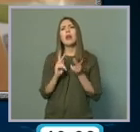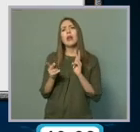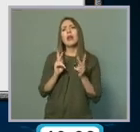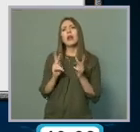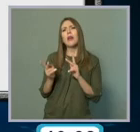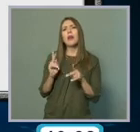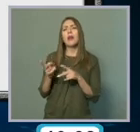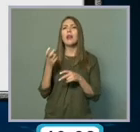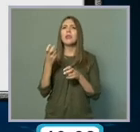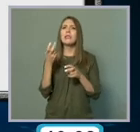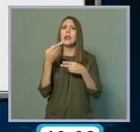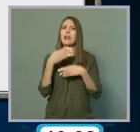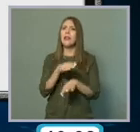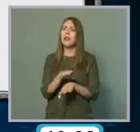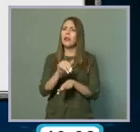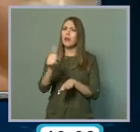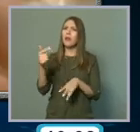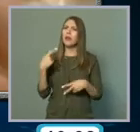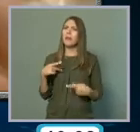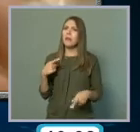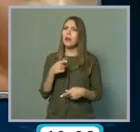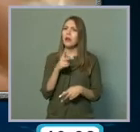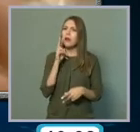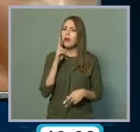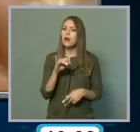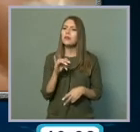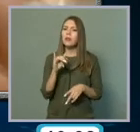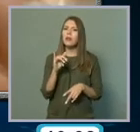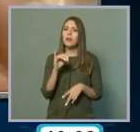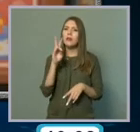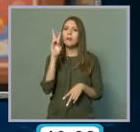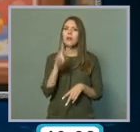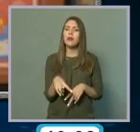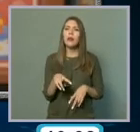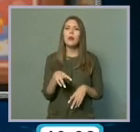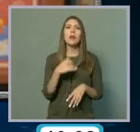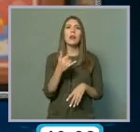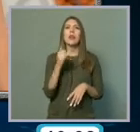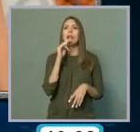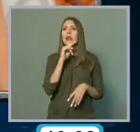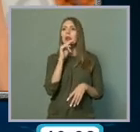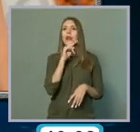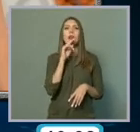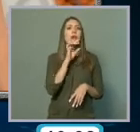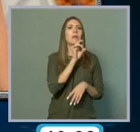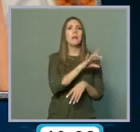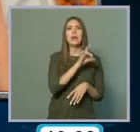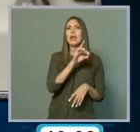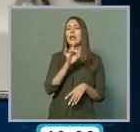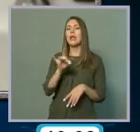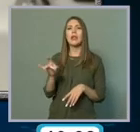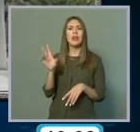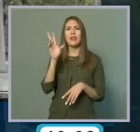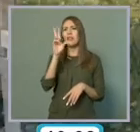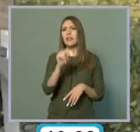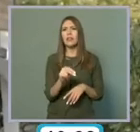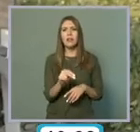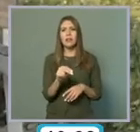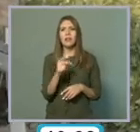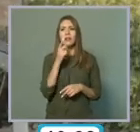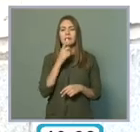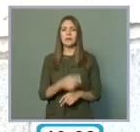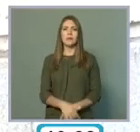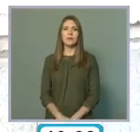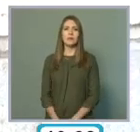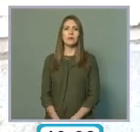ese tema. Sí, claro. Y ahí es donde empezamos a caer en una histeria de colectiva y dejamos de ser Ya no dudas. disciplinados. Exacto. Exactamente. Oye, pero a ver, voy